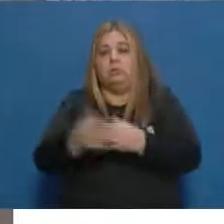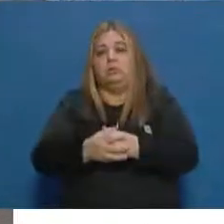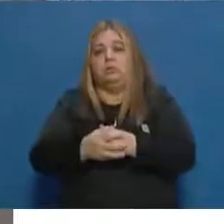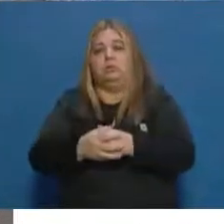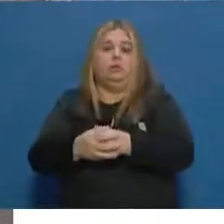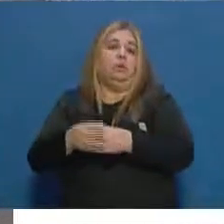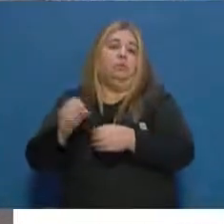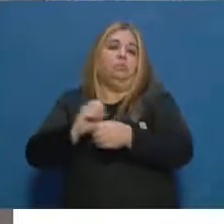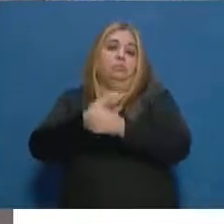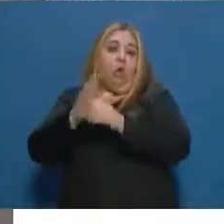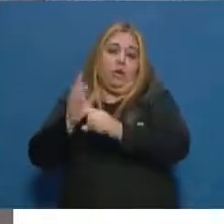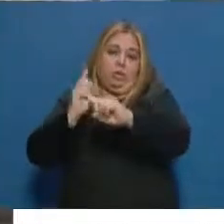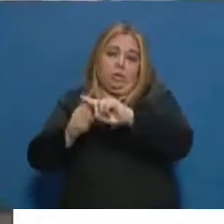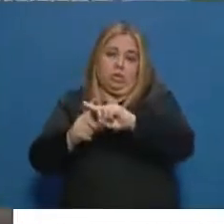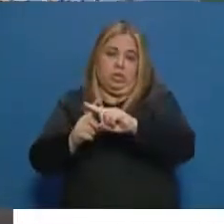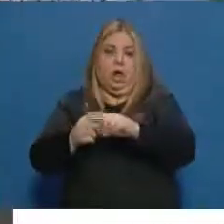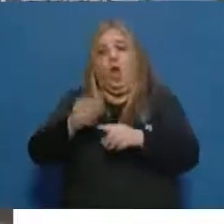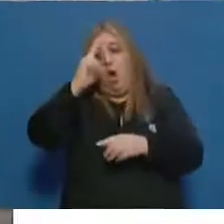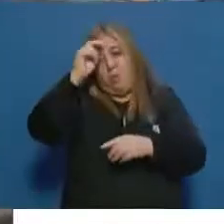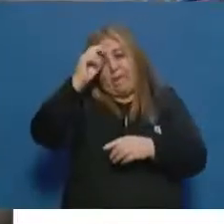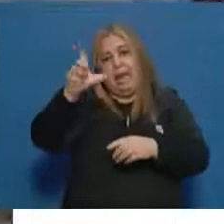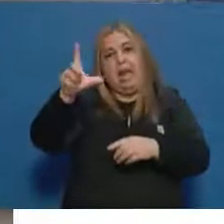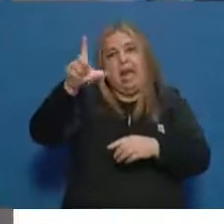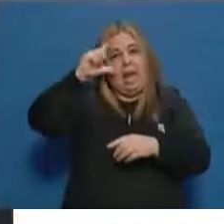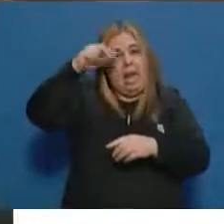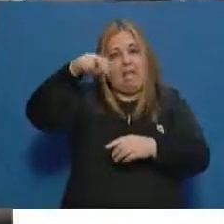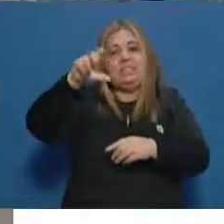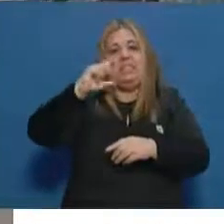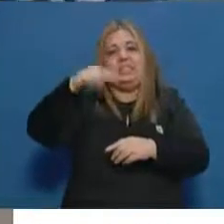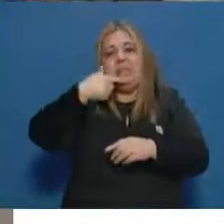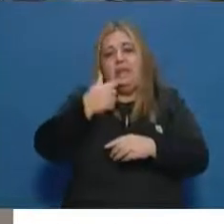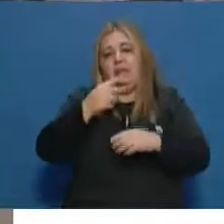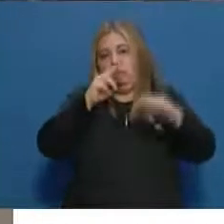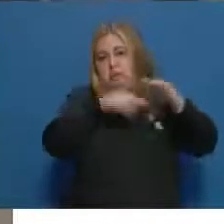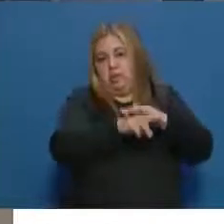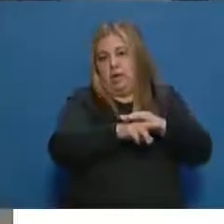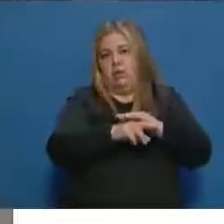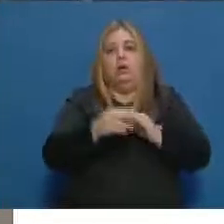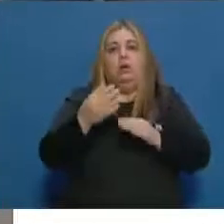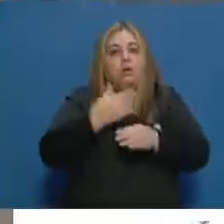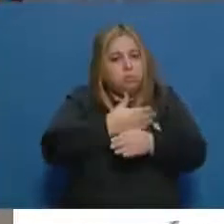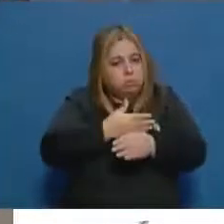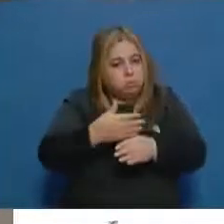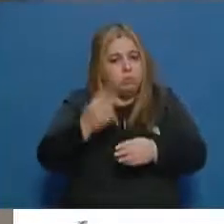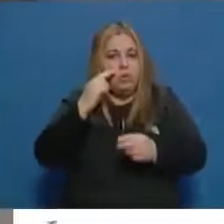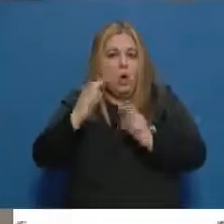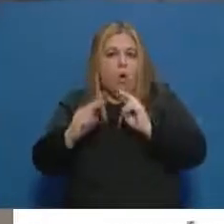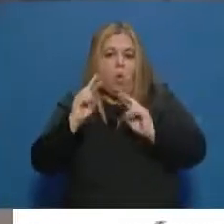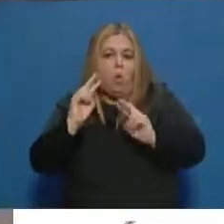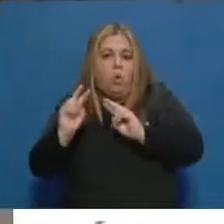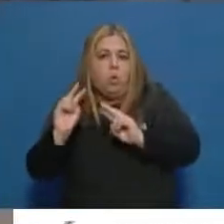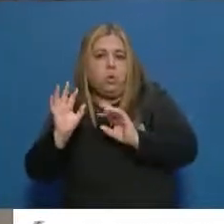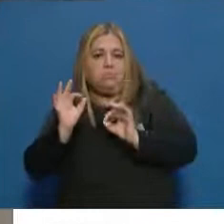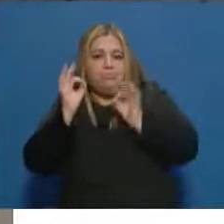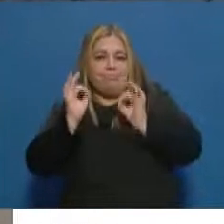dio positivo, por lo tanto fue internado en el hospital de Encinas. Se están tomando todos los recaudos del caso y por el momento las autoridades han informado de que